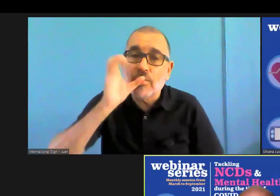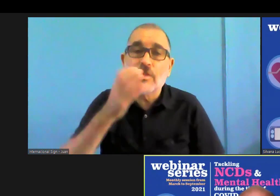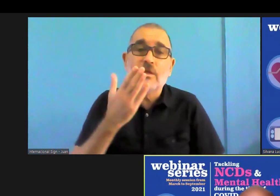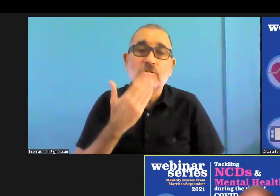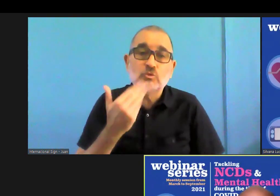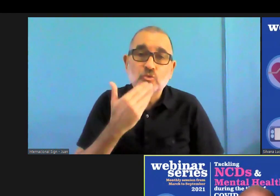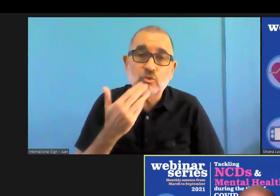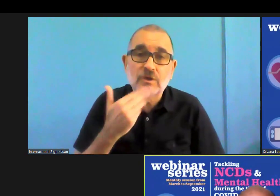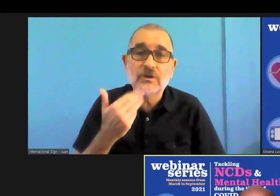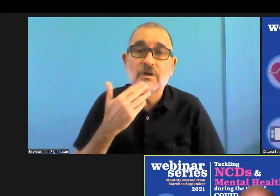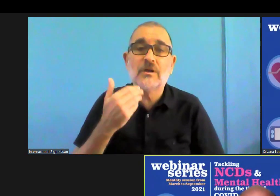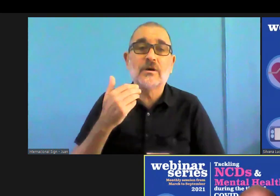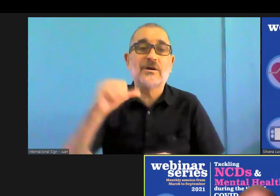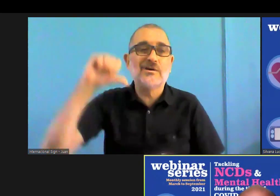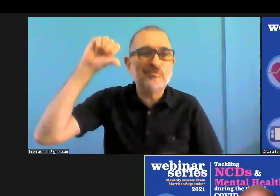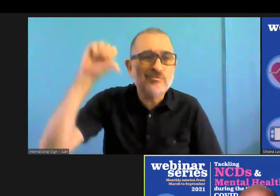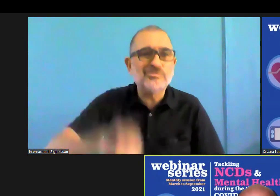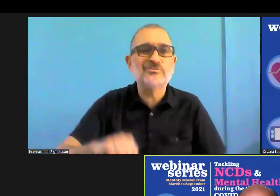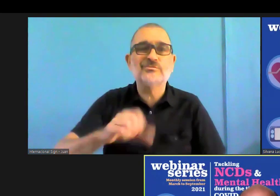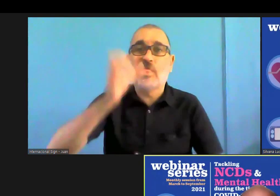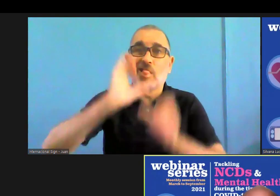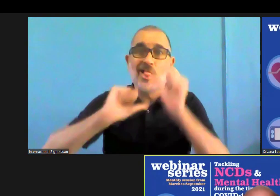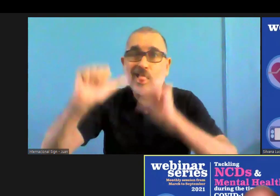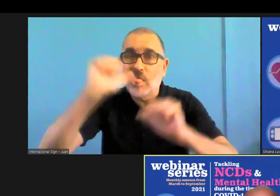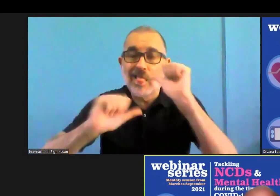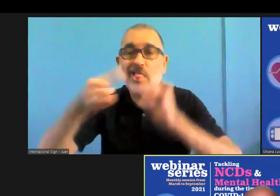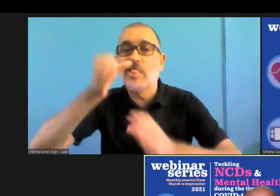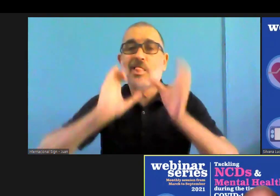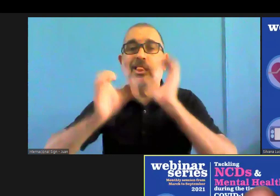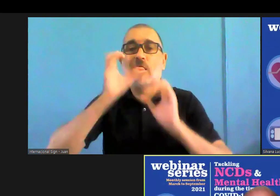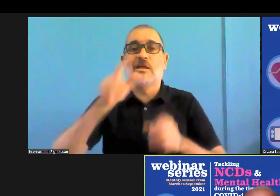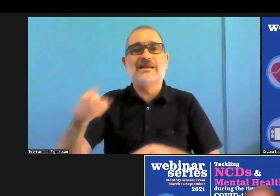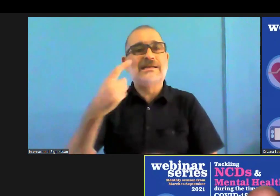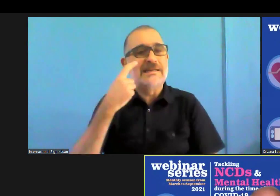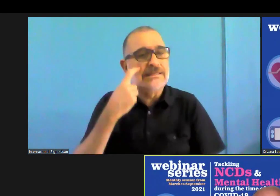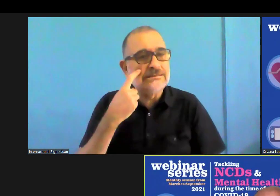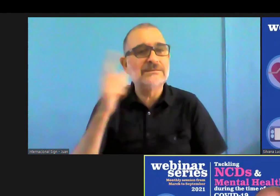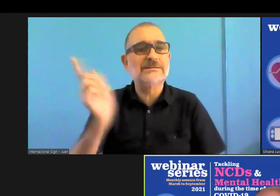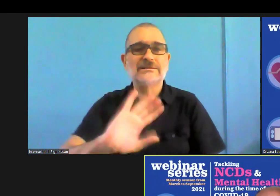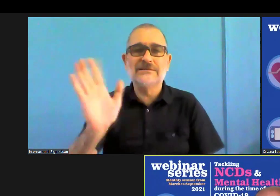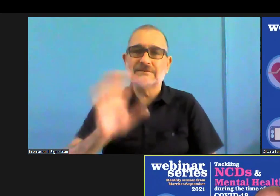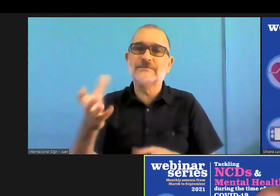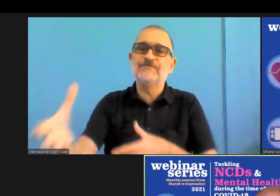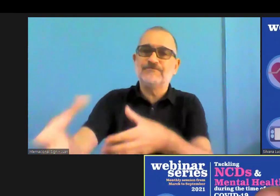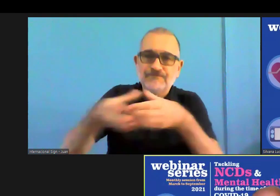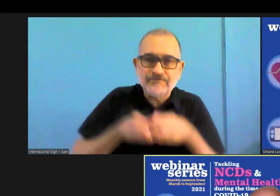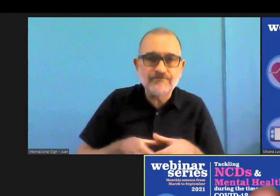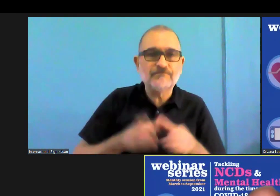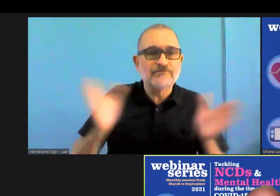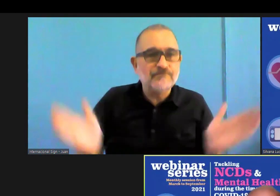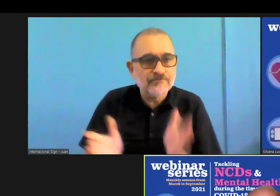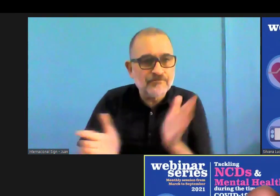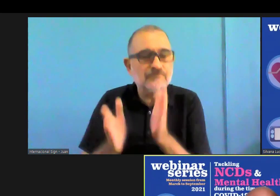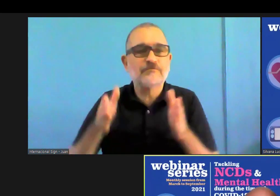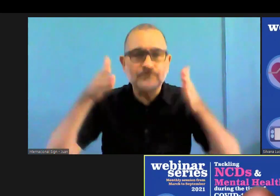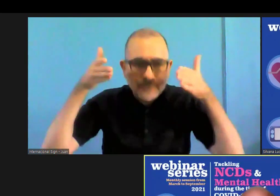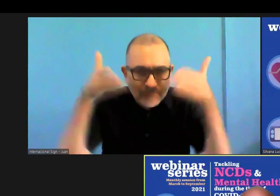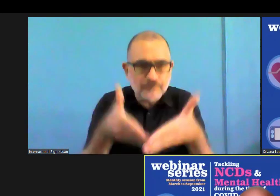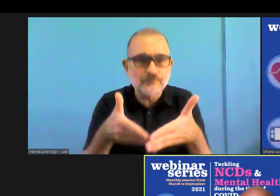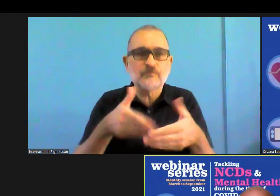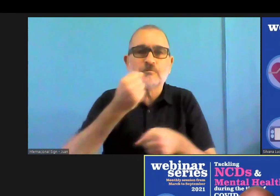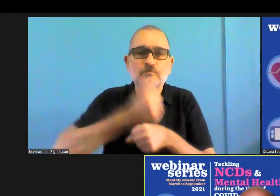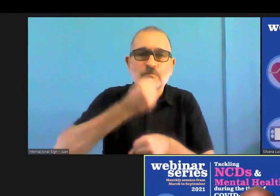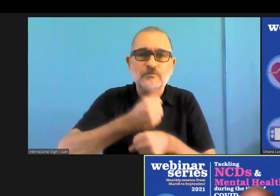alcohol, quizás hay que seguir otro enfoque. Hay que ver qué pasos se deben dar para dar una